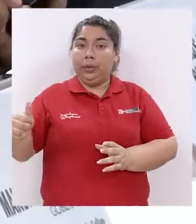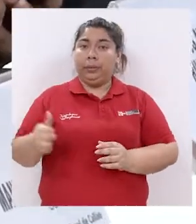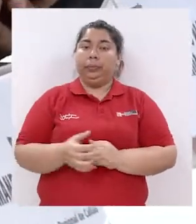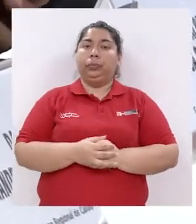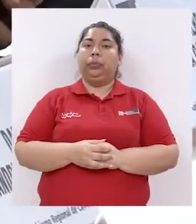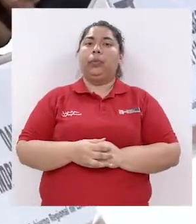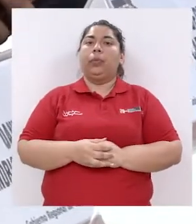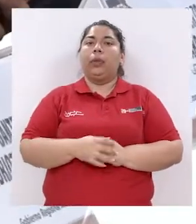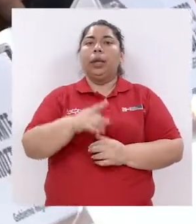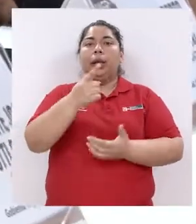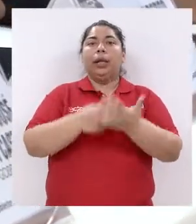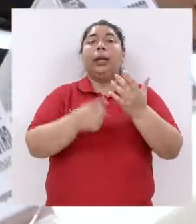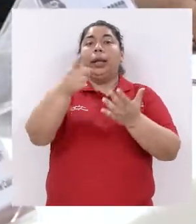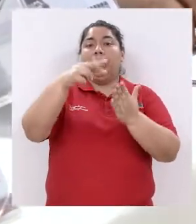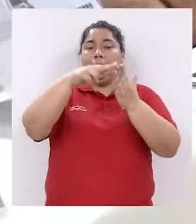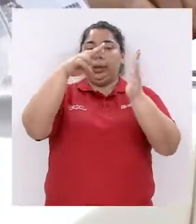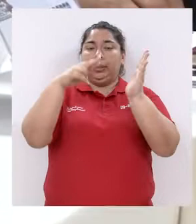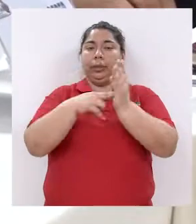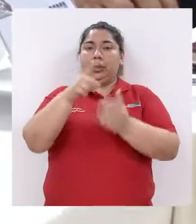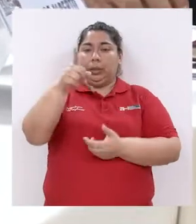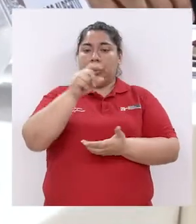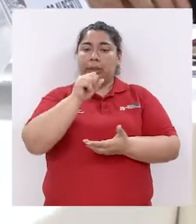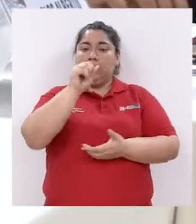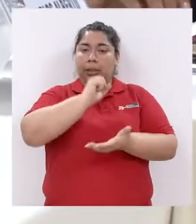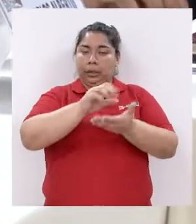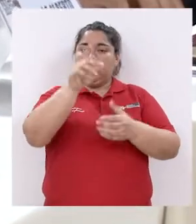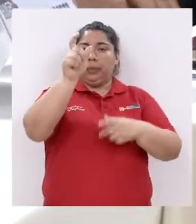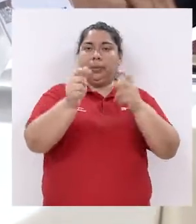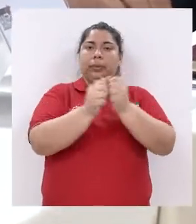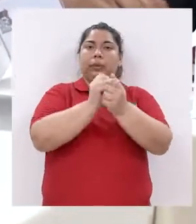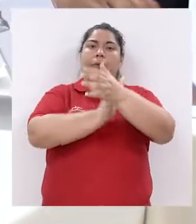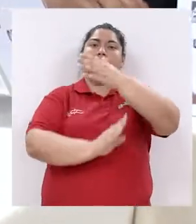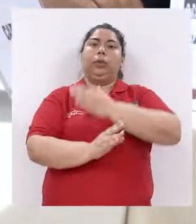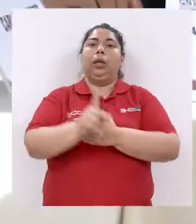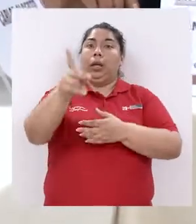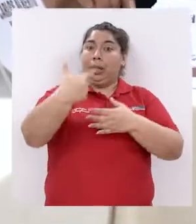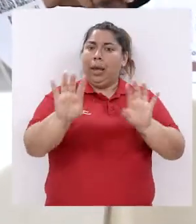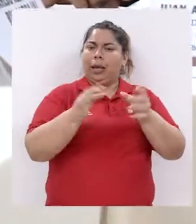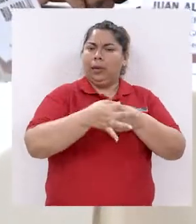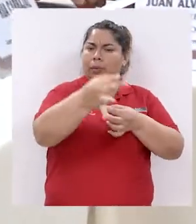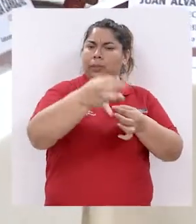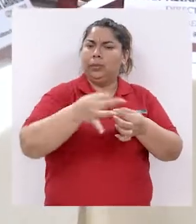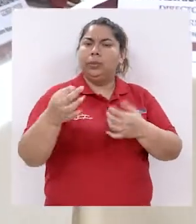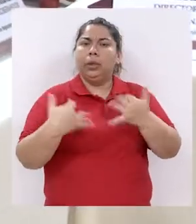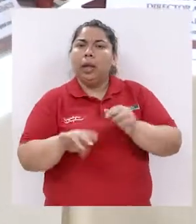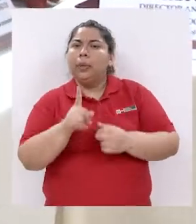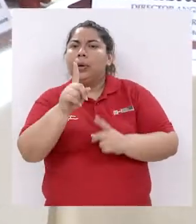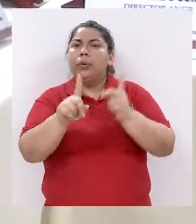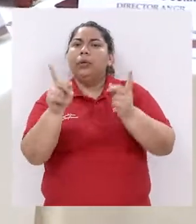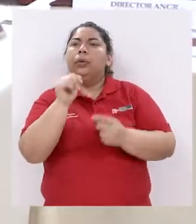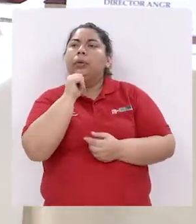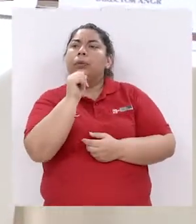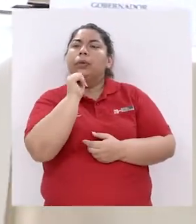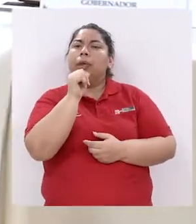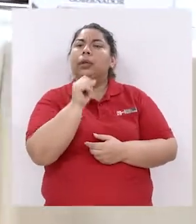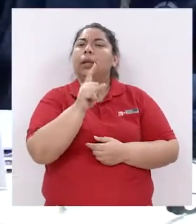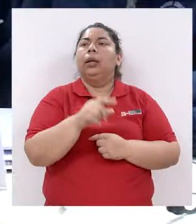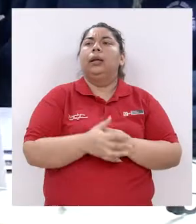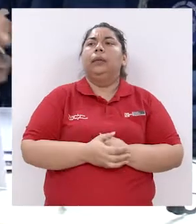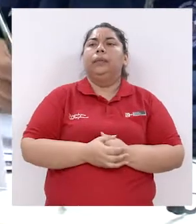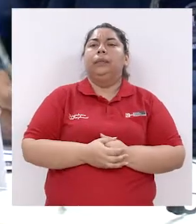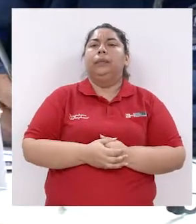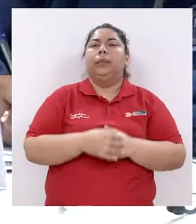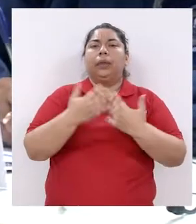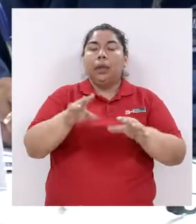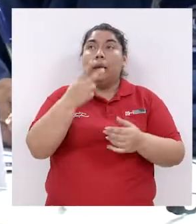que tenemos es que el Registro Nacional para las Personas con Discapacidad nos dicen que es descentralizado. Sin embargo, todavía no hemos